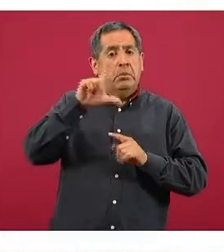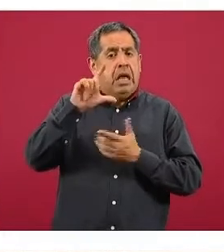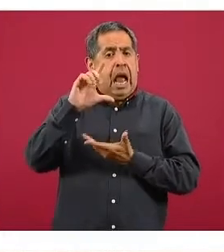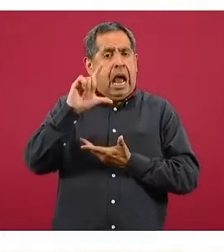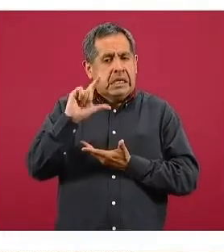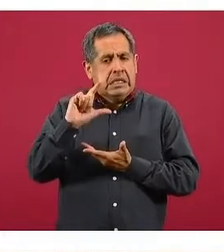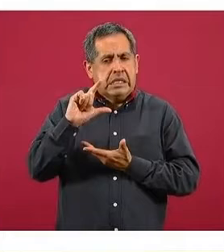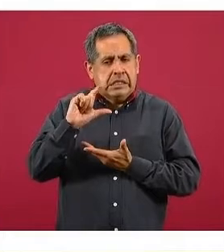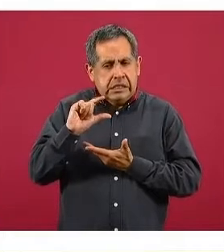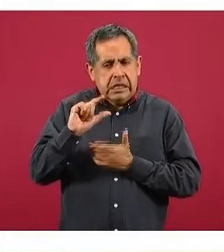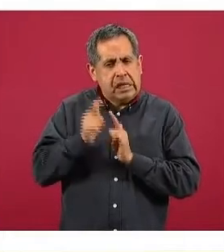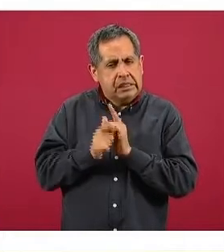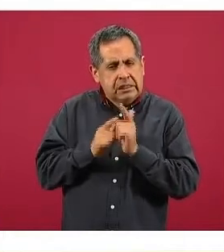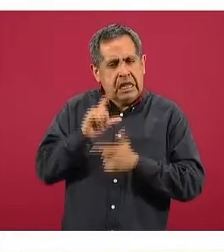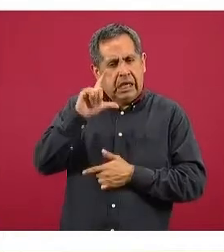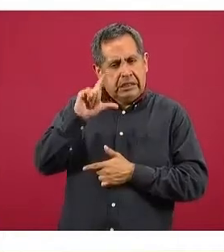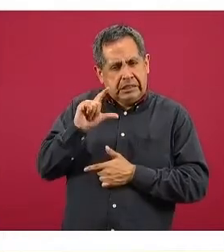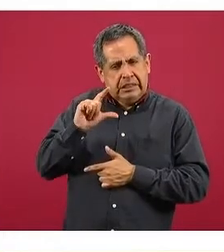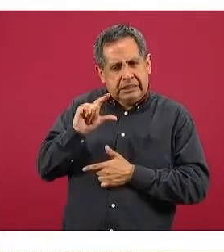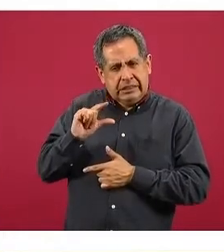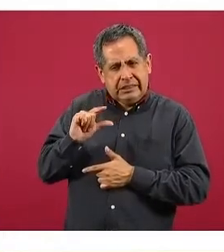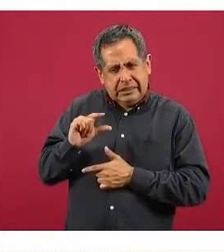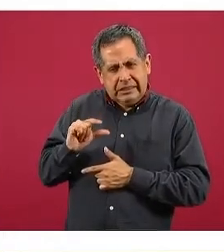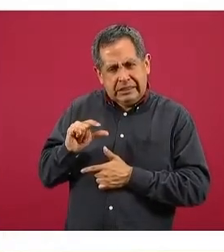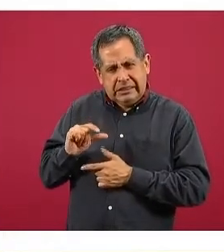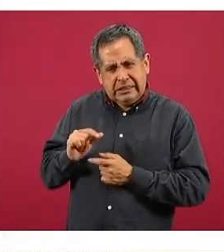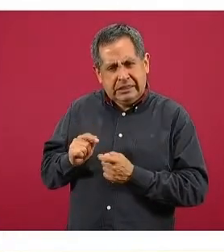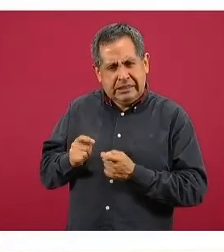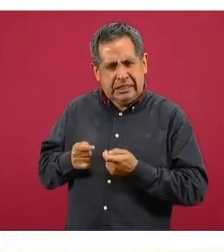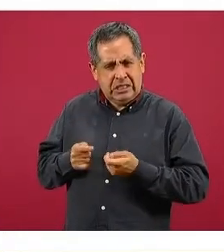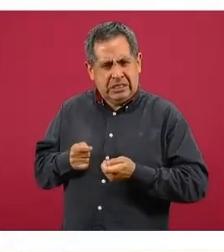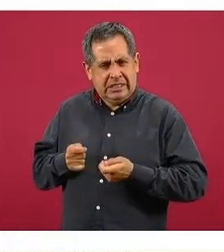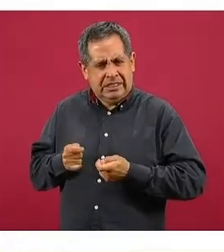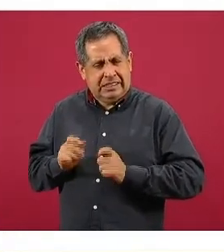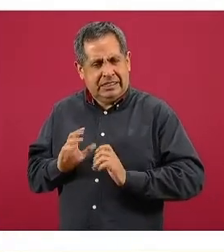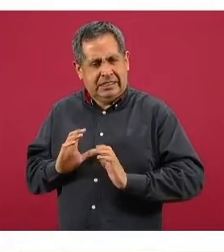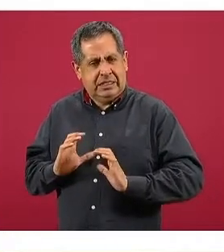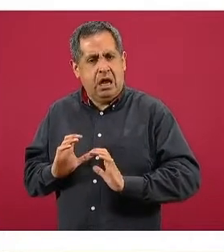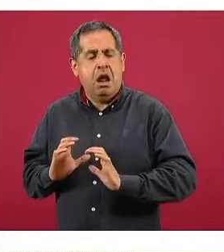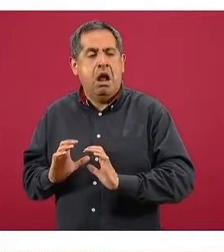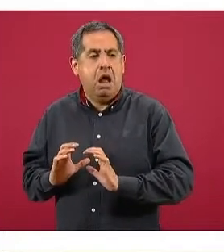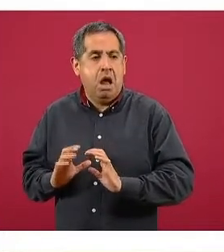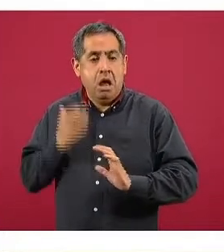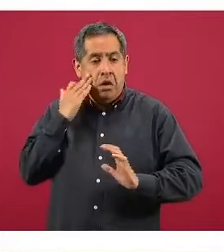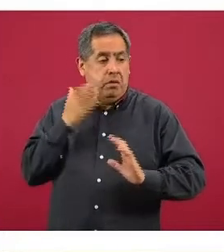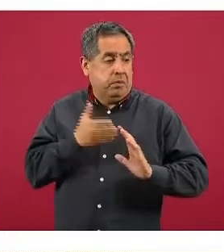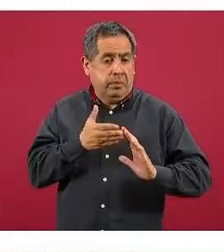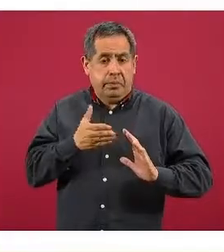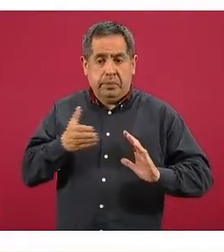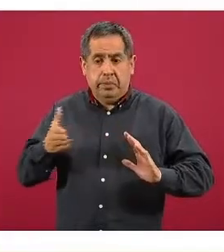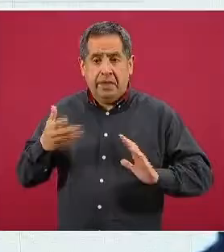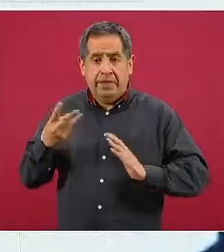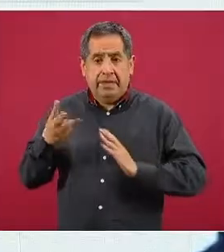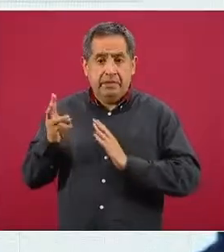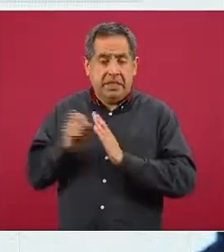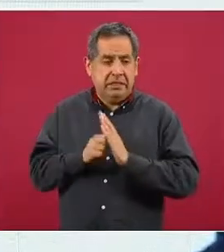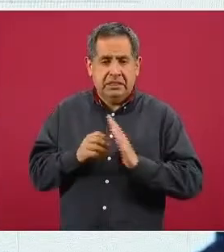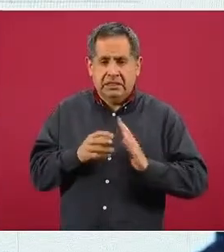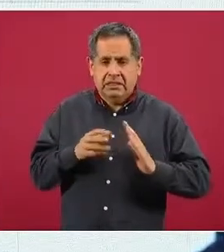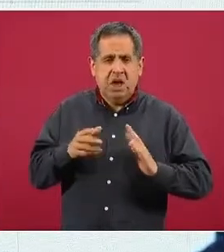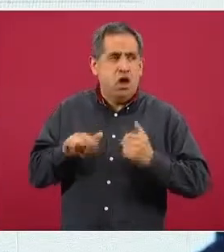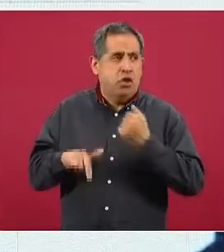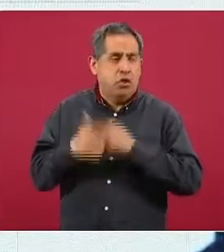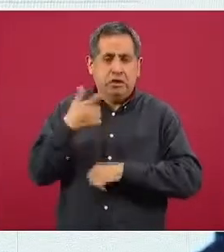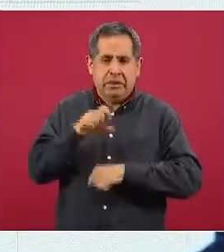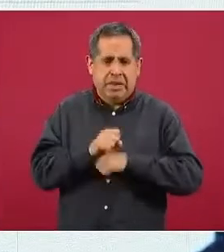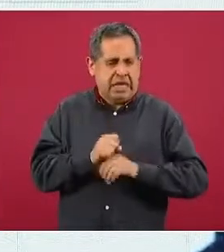progreso hacia llegar al control, una curva epidémica mucho más amplia, prácticamente de 3 meses, es decir, 12